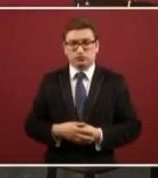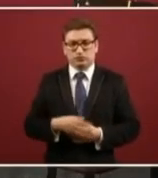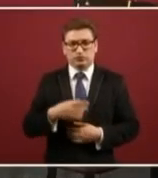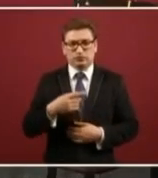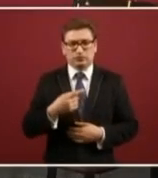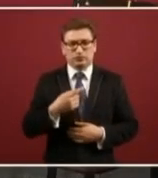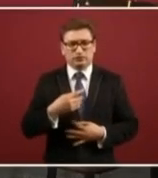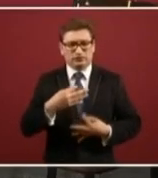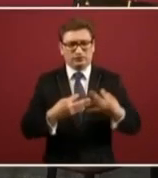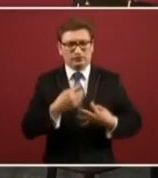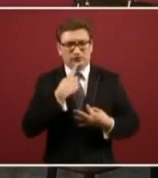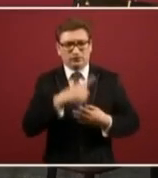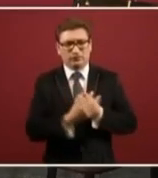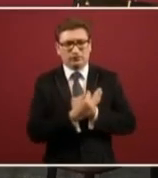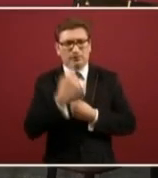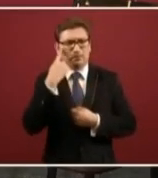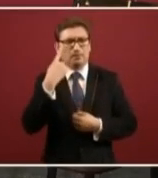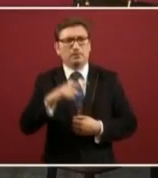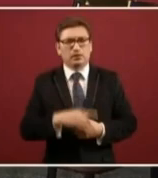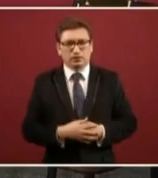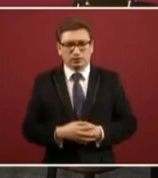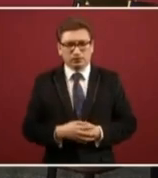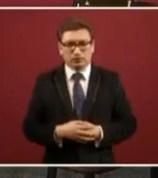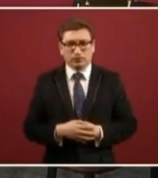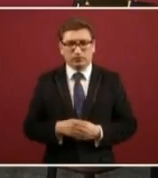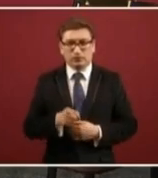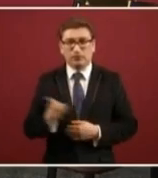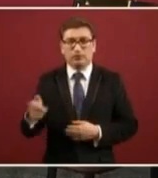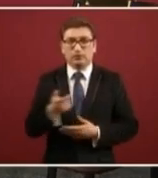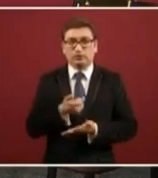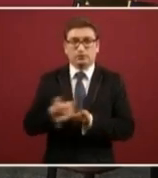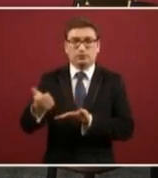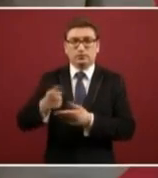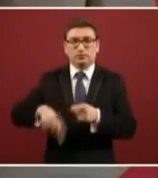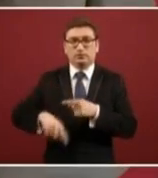amparo? Para que no les quiten el sueldo